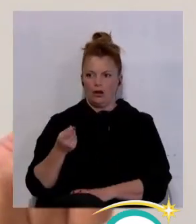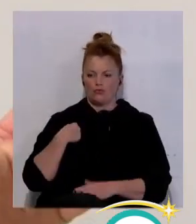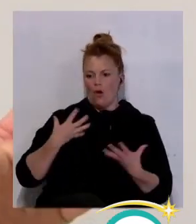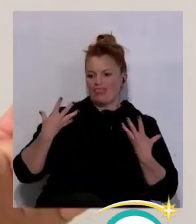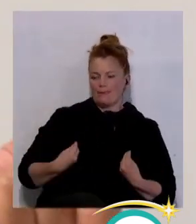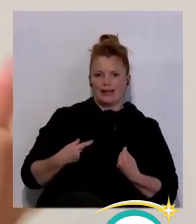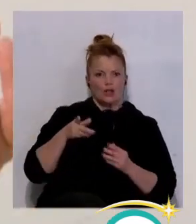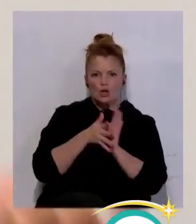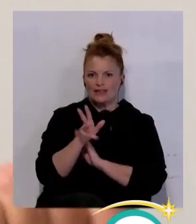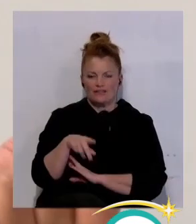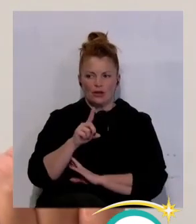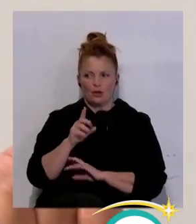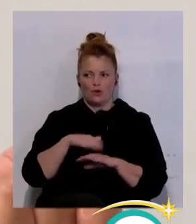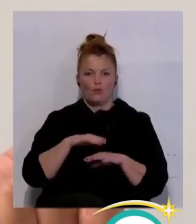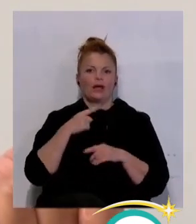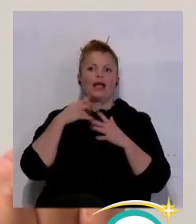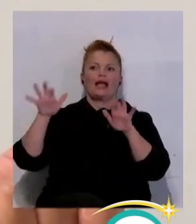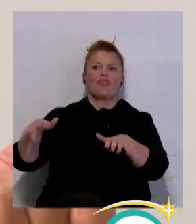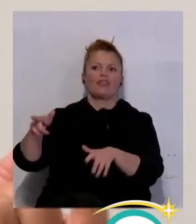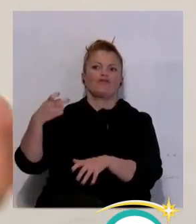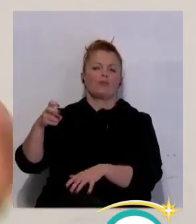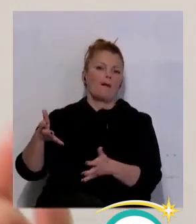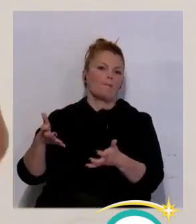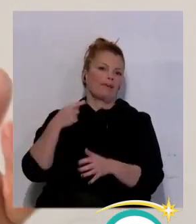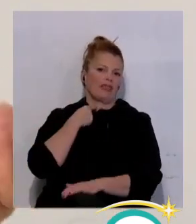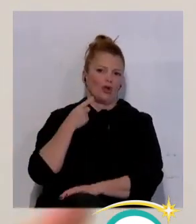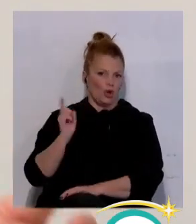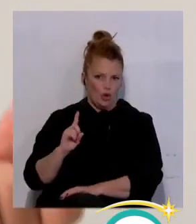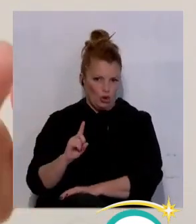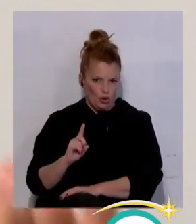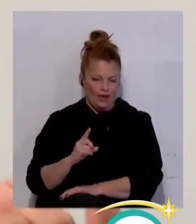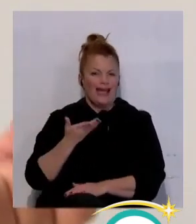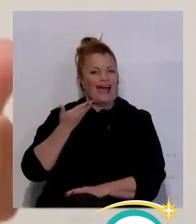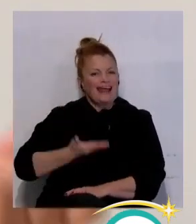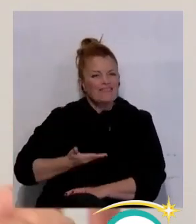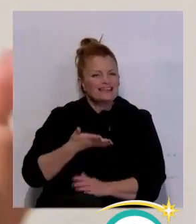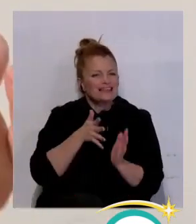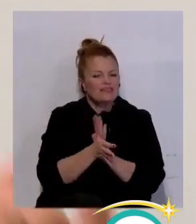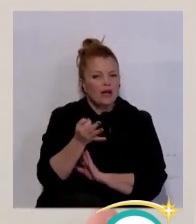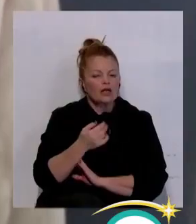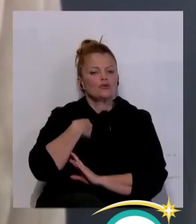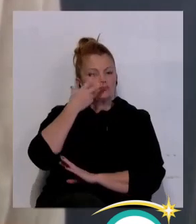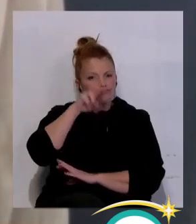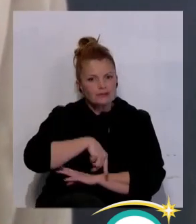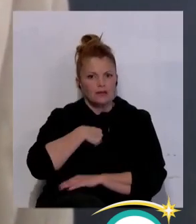depre porque ha perdido el Cádiz. Trastorno mental grave significa que soy